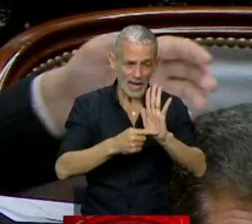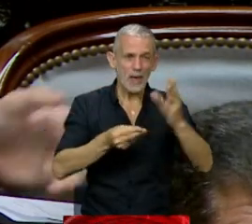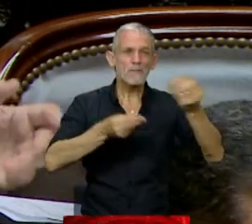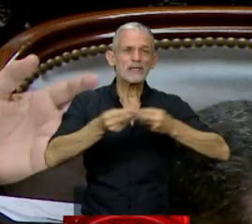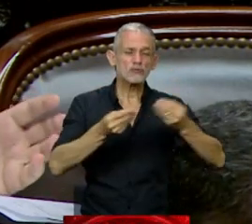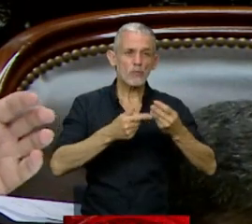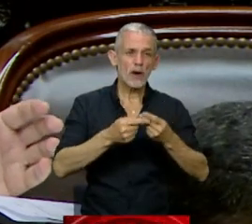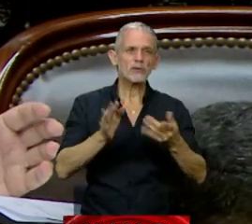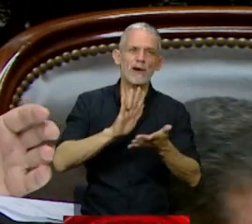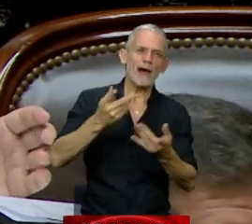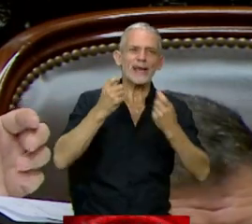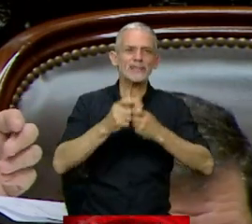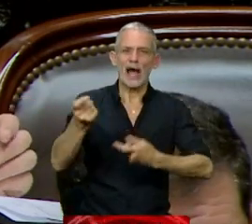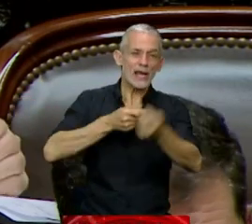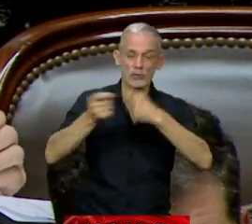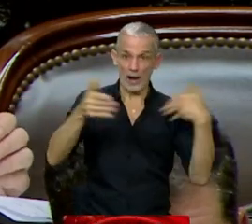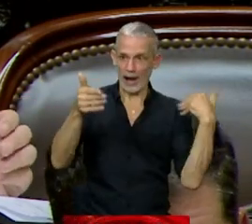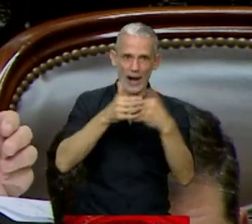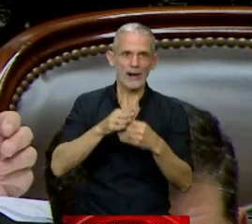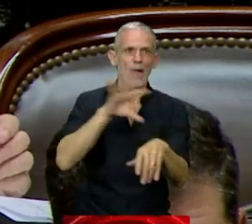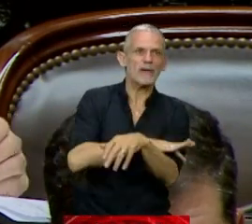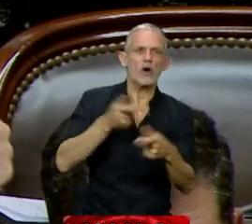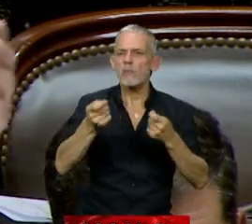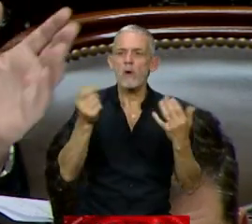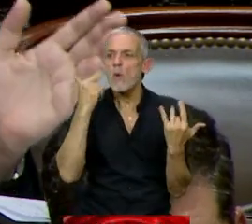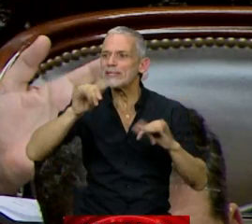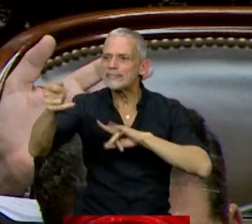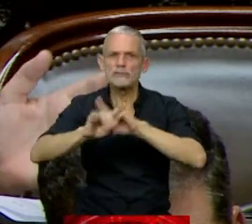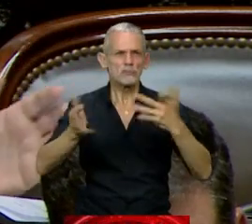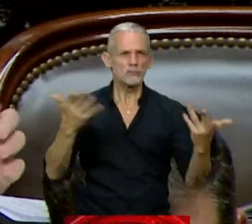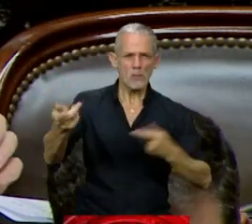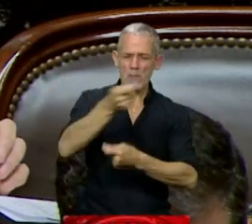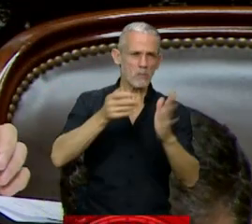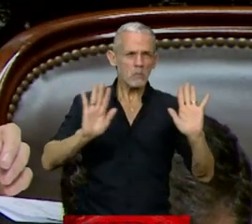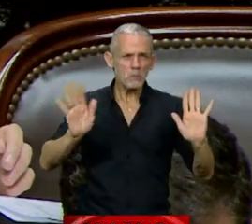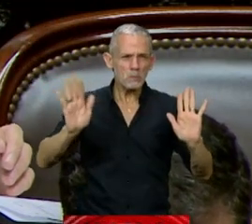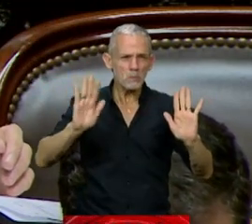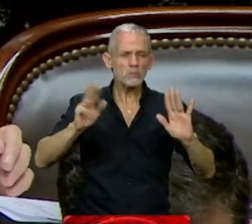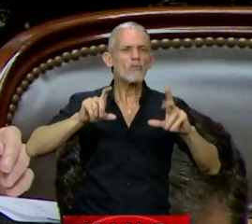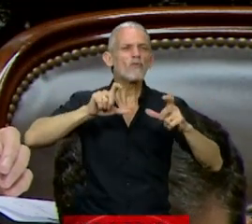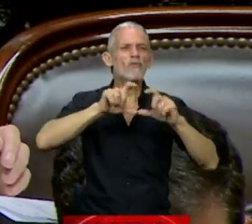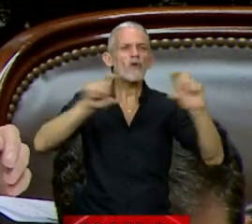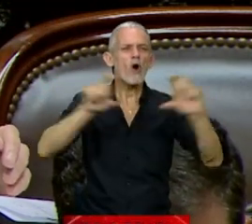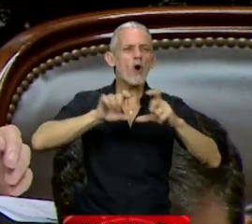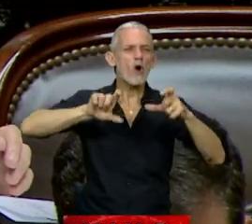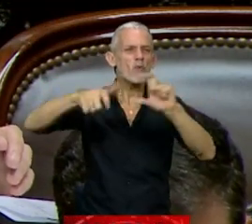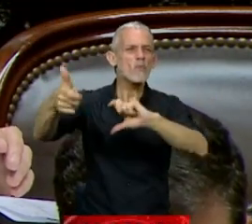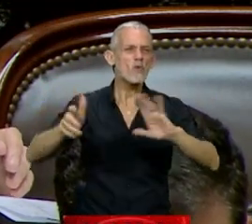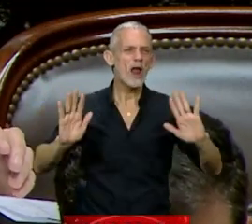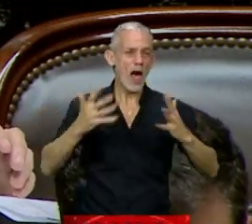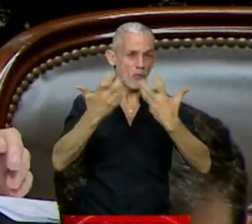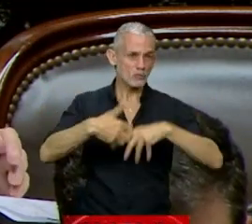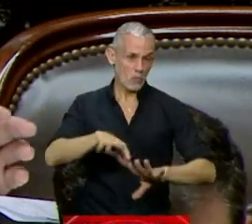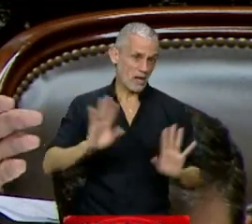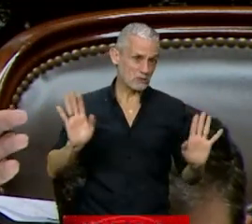de todas estas negociaciones de último minuto, presión, etcétera, sino que se establezca a través de una fórmula. Quizás posiblemente